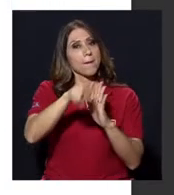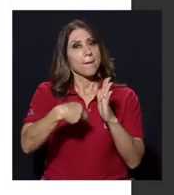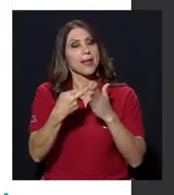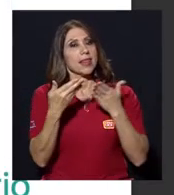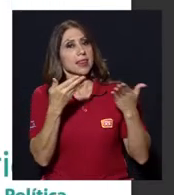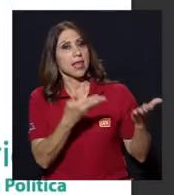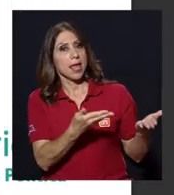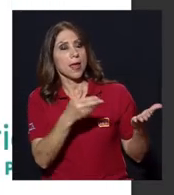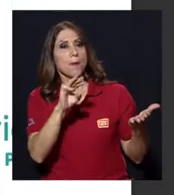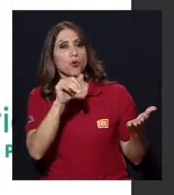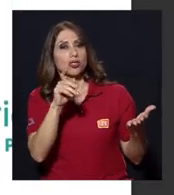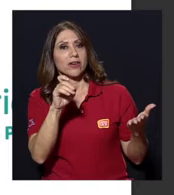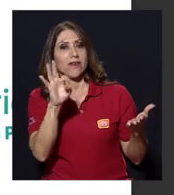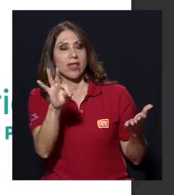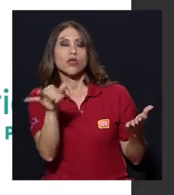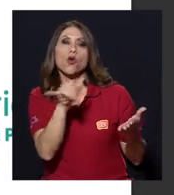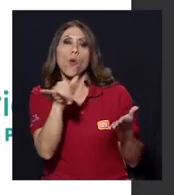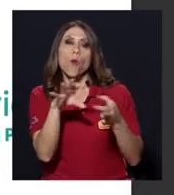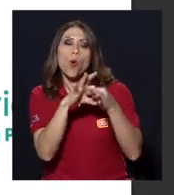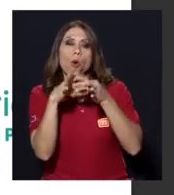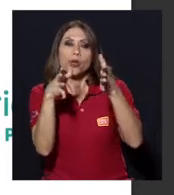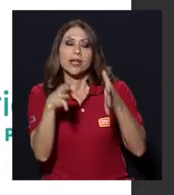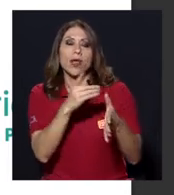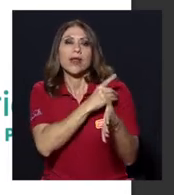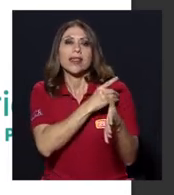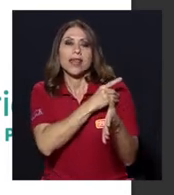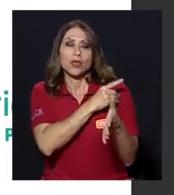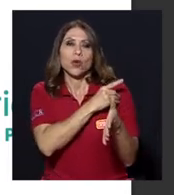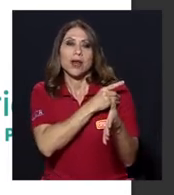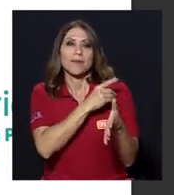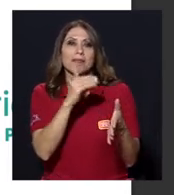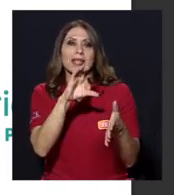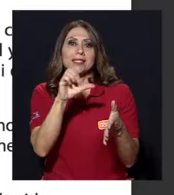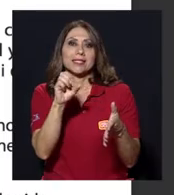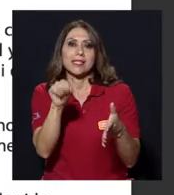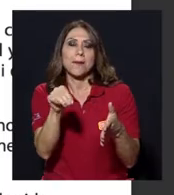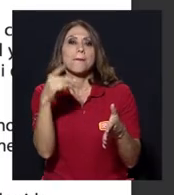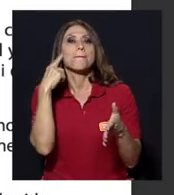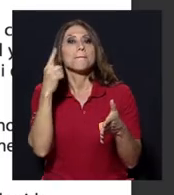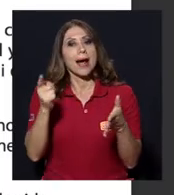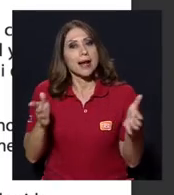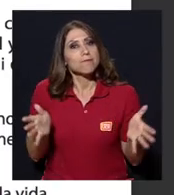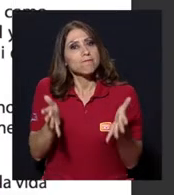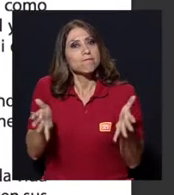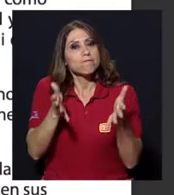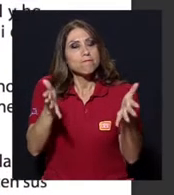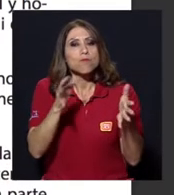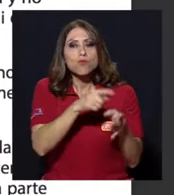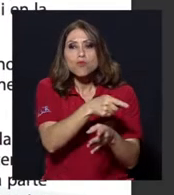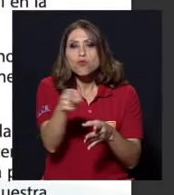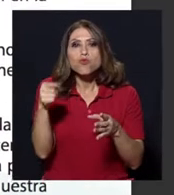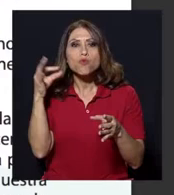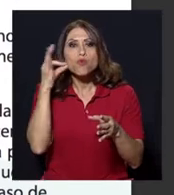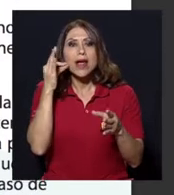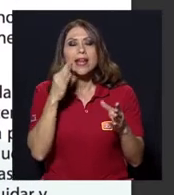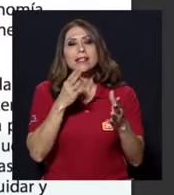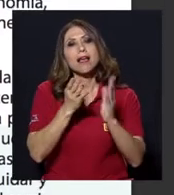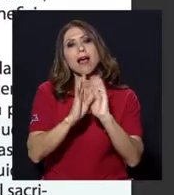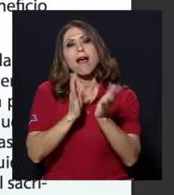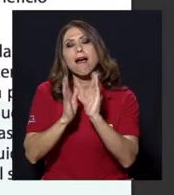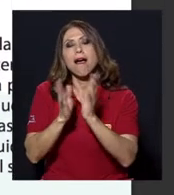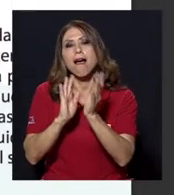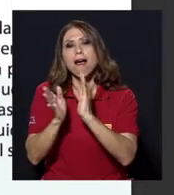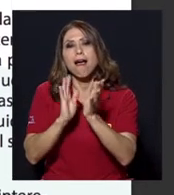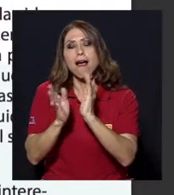del CIEN, para posibilitar este diálogo entre las mujeres, porque fue clave. Es decir, nosotras realmente lo reconocemos en el sentido de